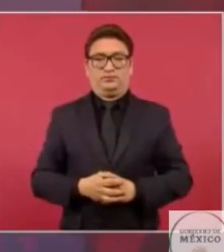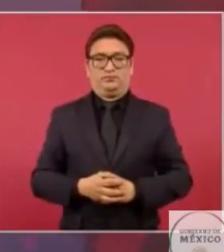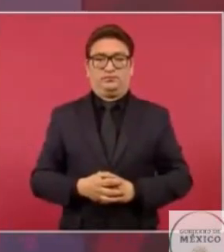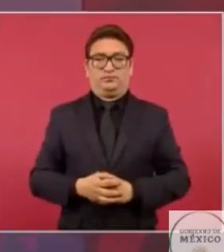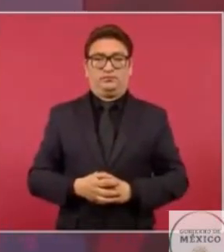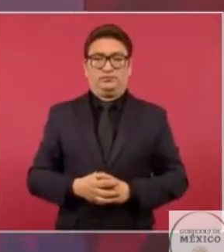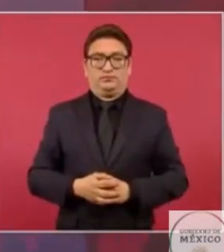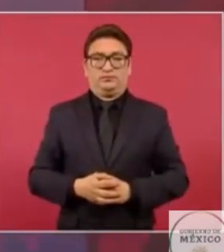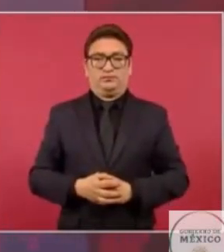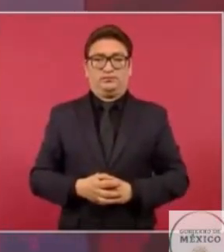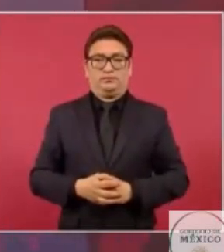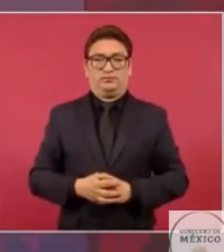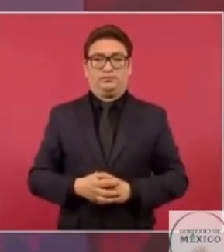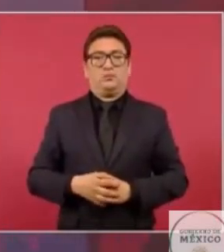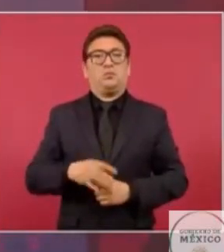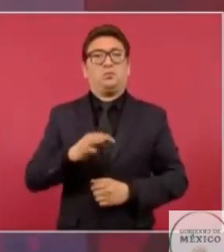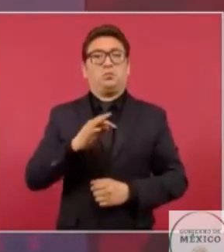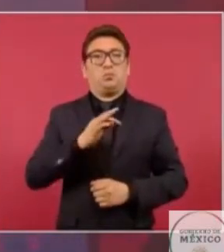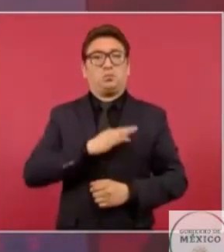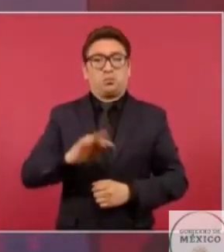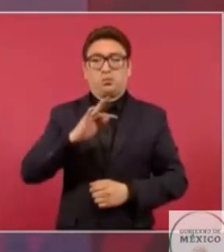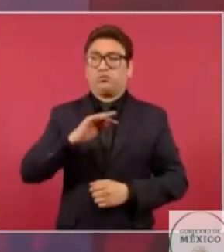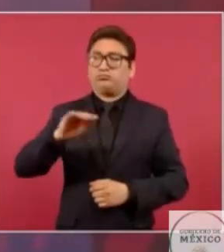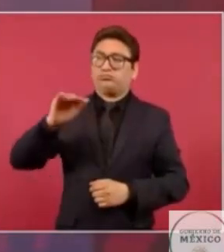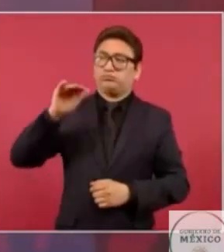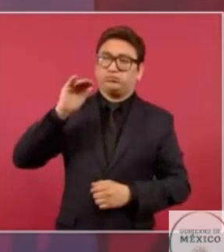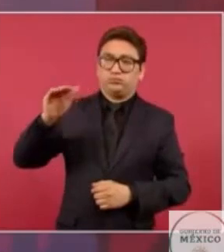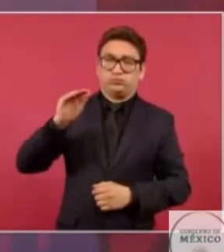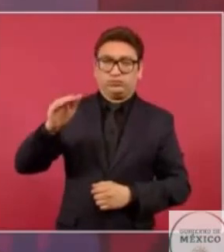a el Poder Judicial